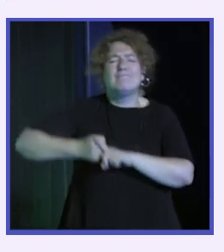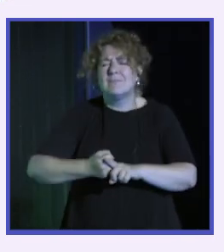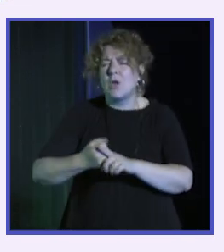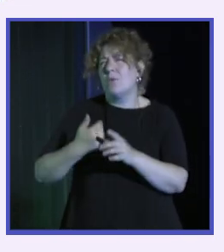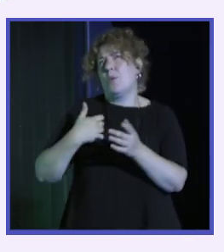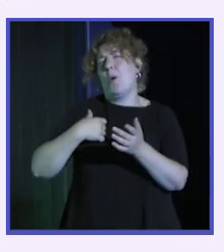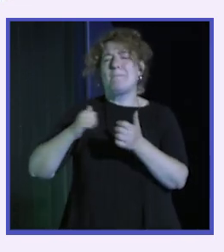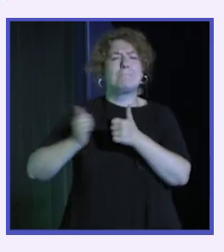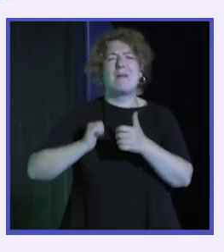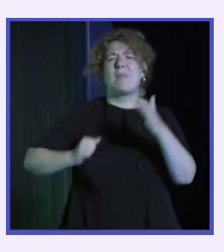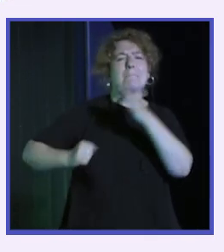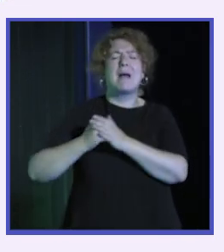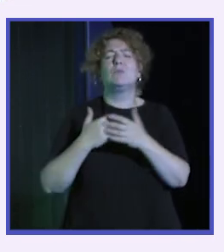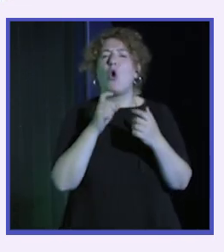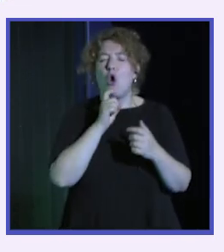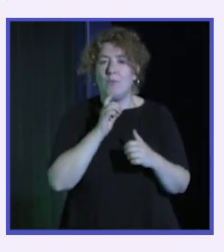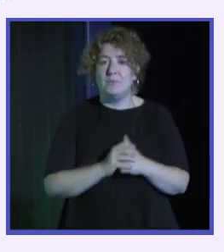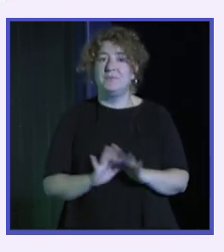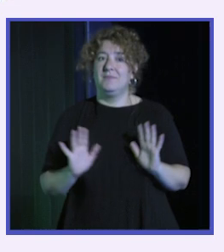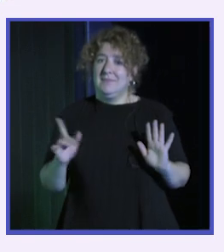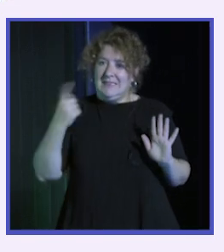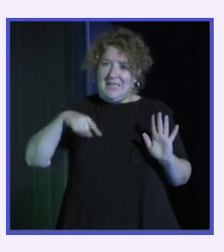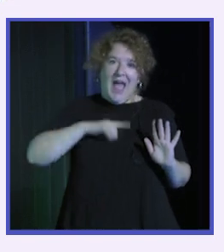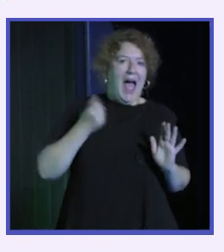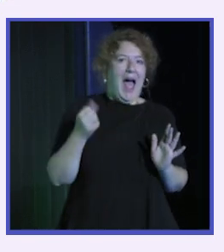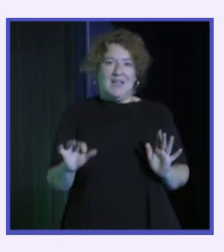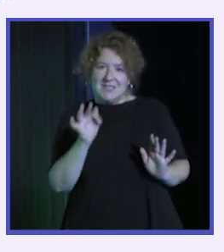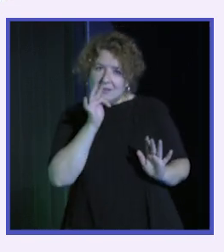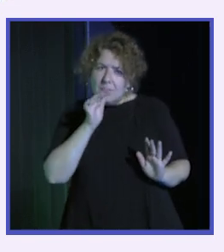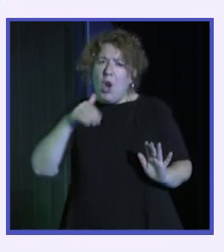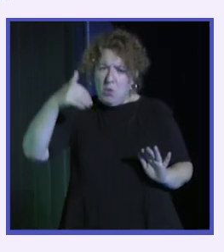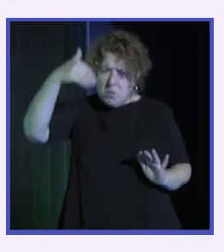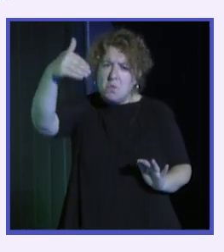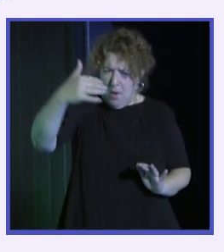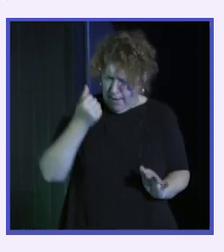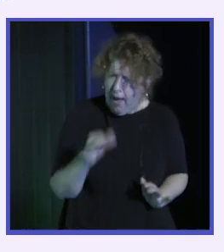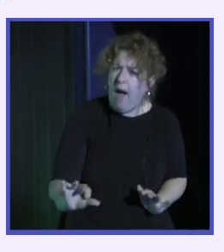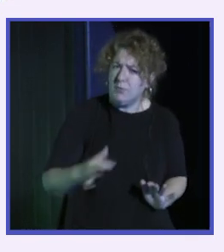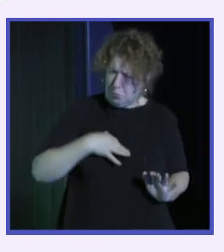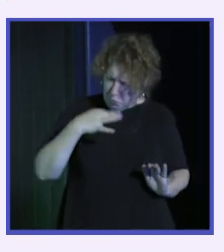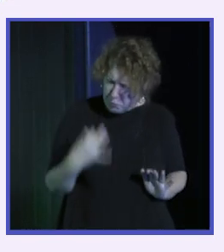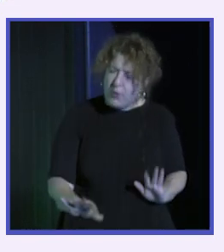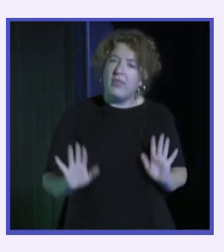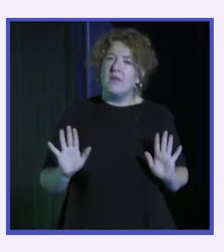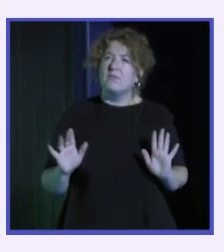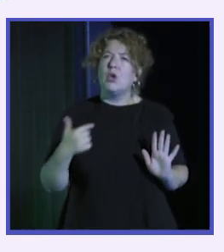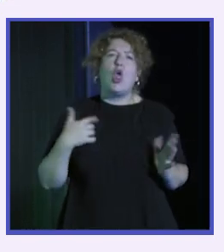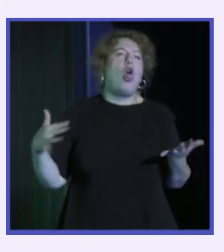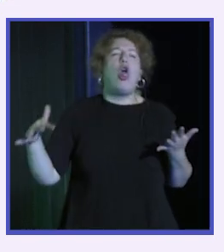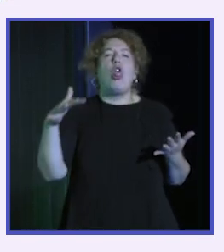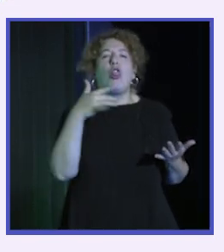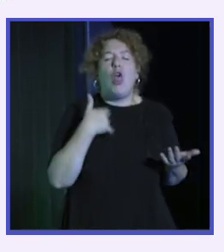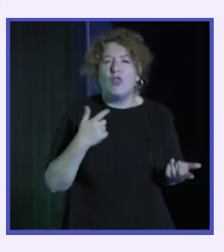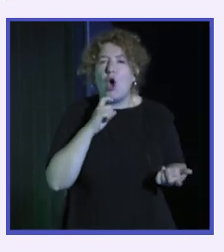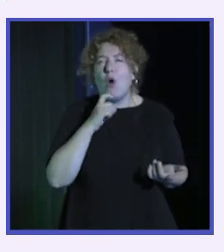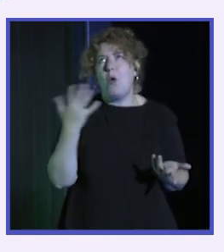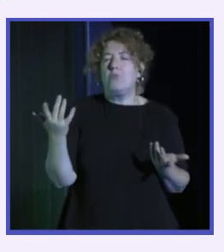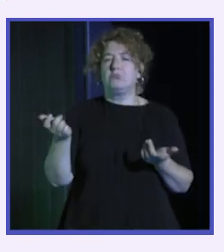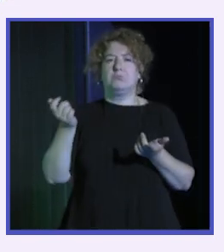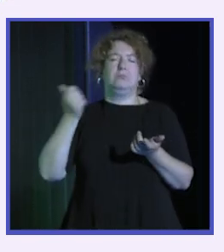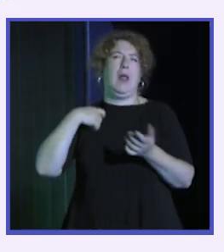bueno, esto del prompting no se nos da bien todavía, porque se nos va a dar bien. ¿Dónde me puedo inspirar? Y por último,